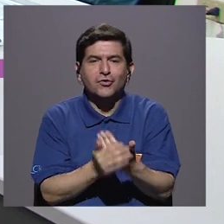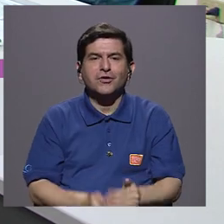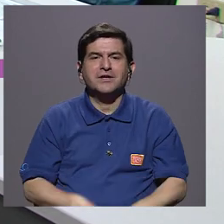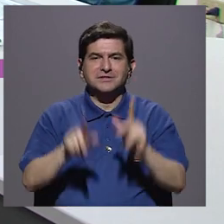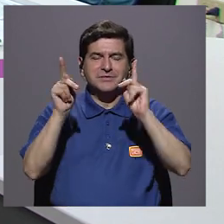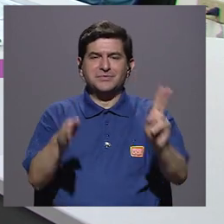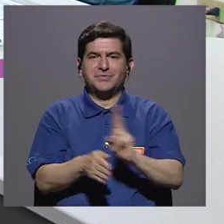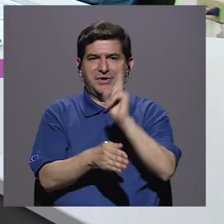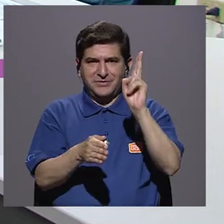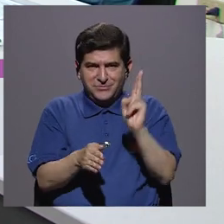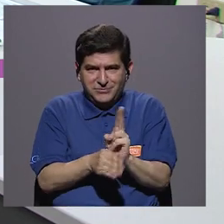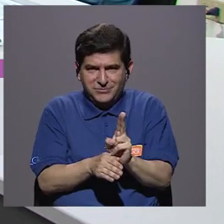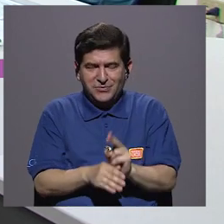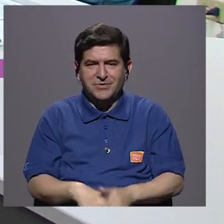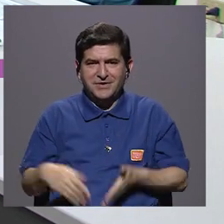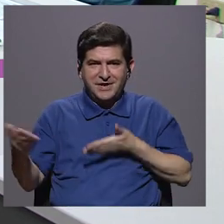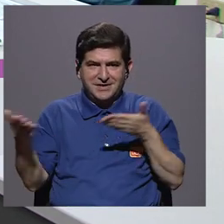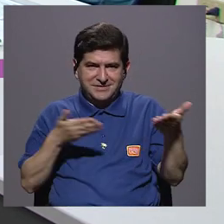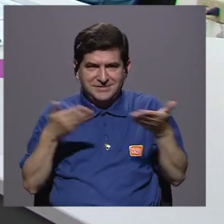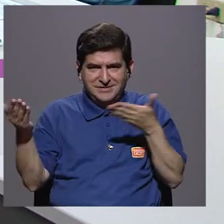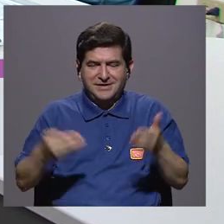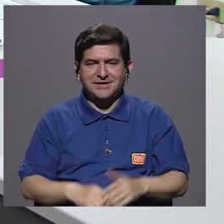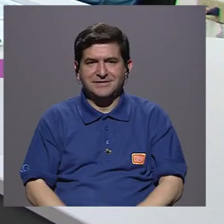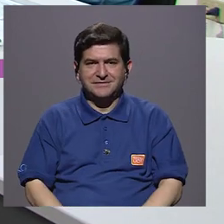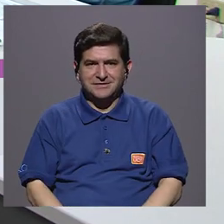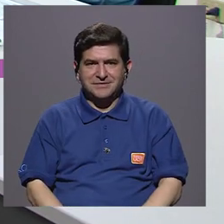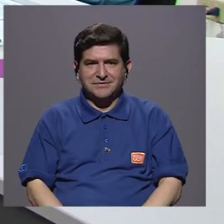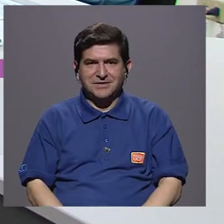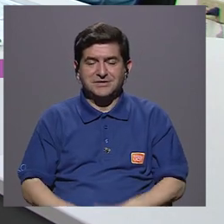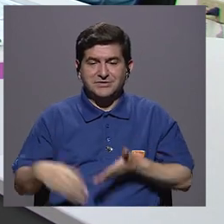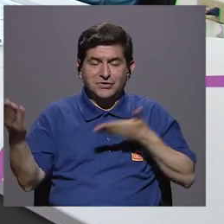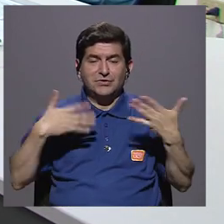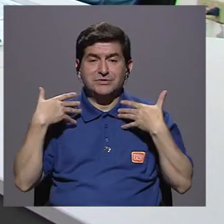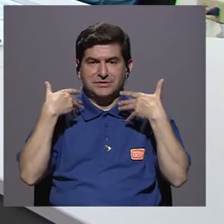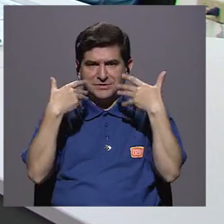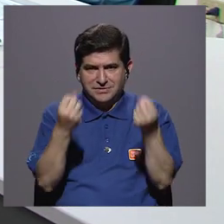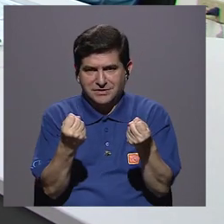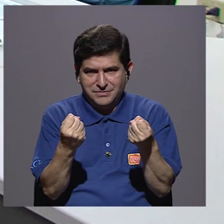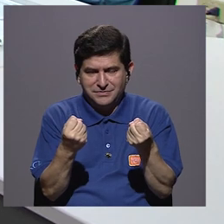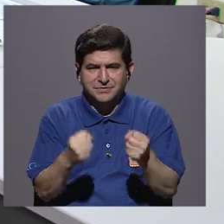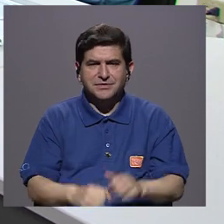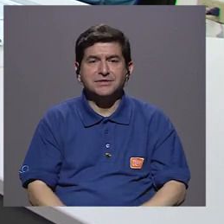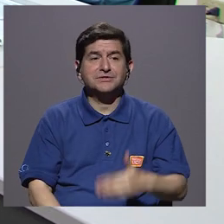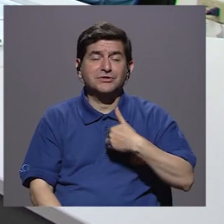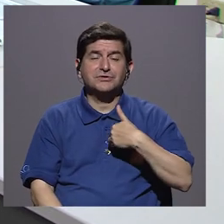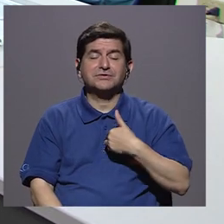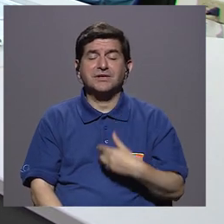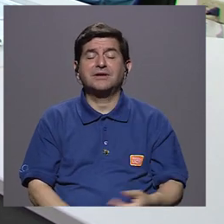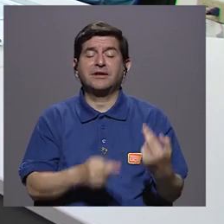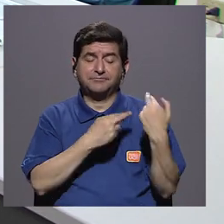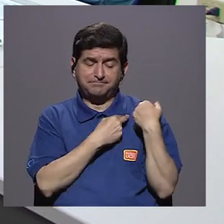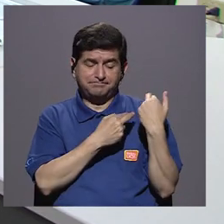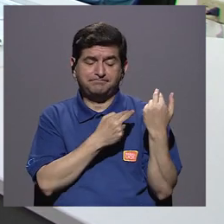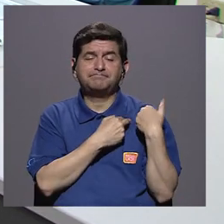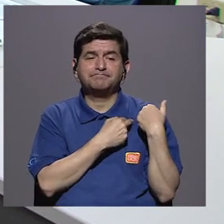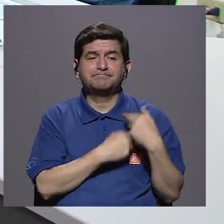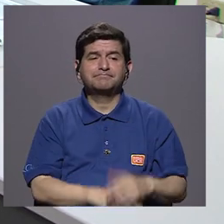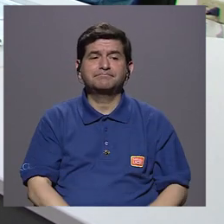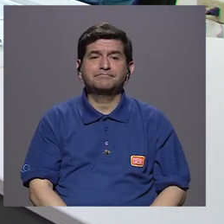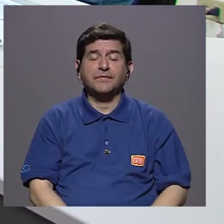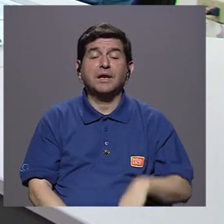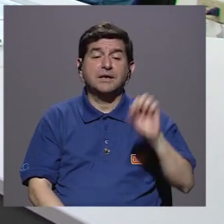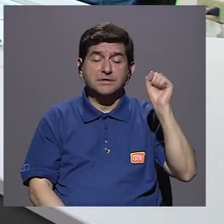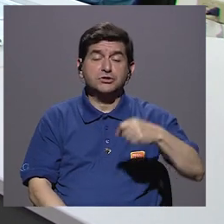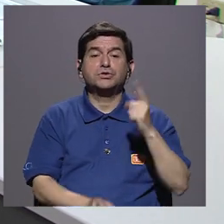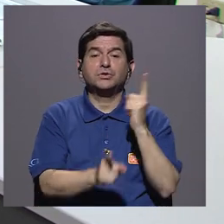que utilizamos o los que dan el servicio, los que recibimos el servicio, los servicios de salud, tenemos deberes. Es de los